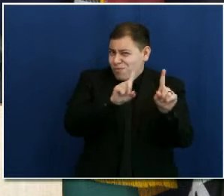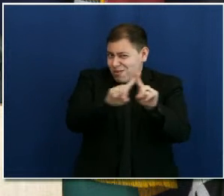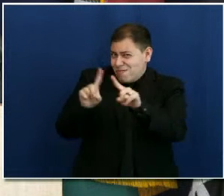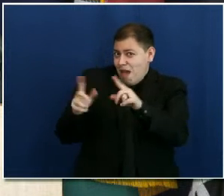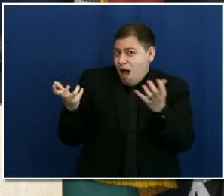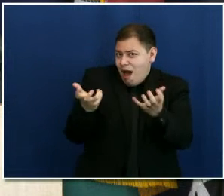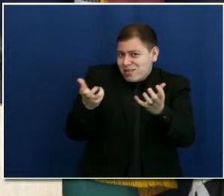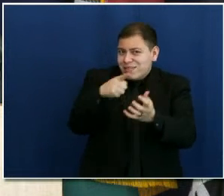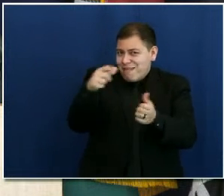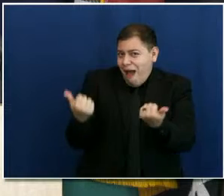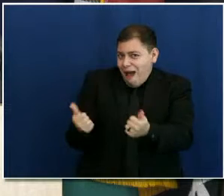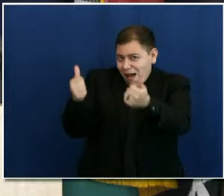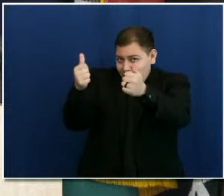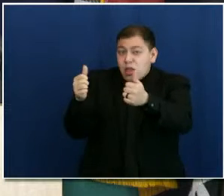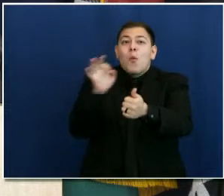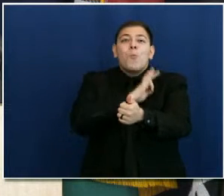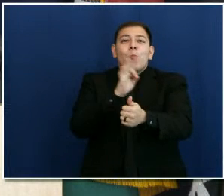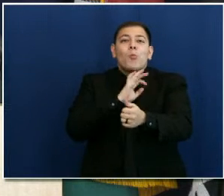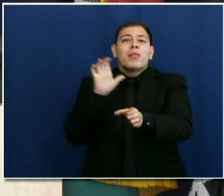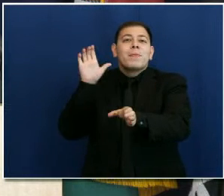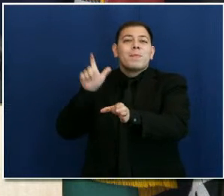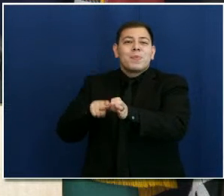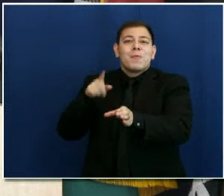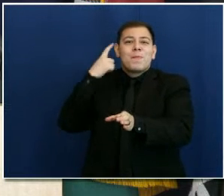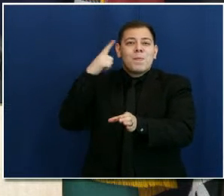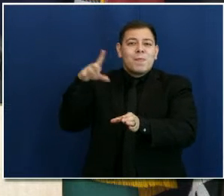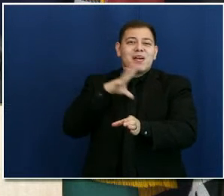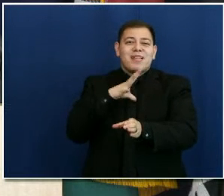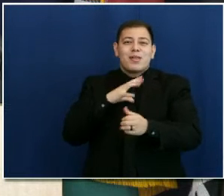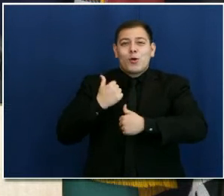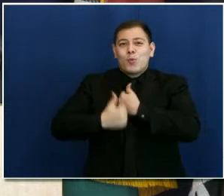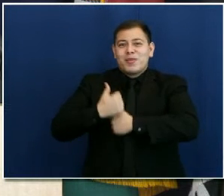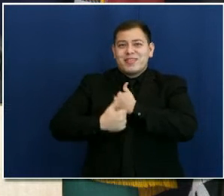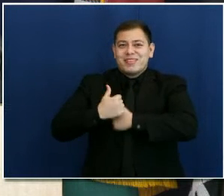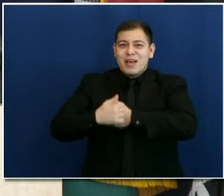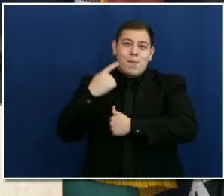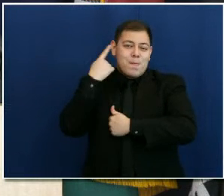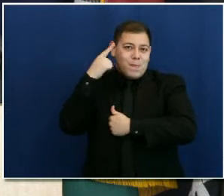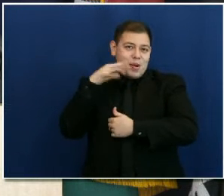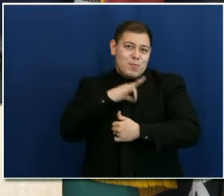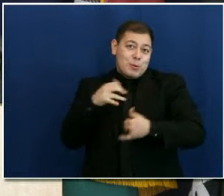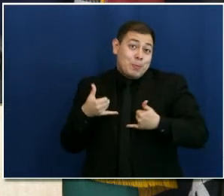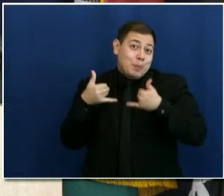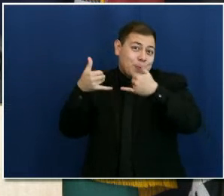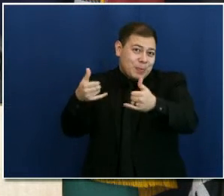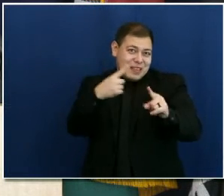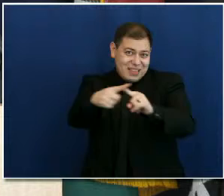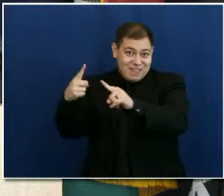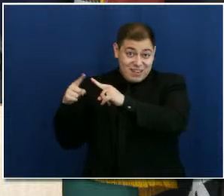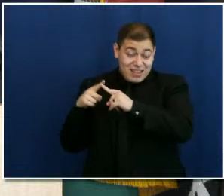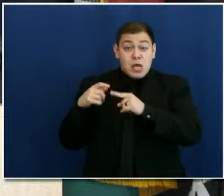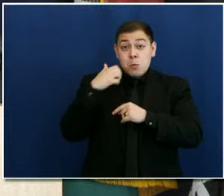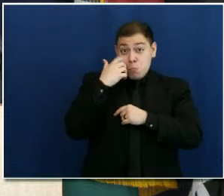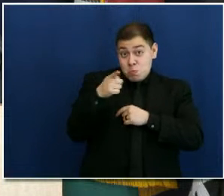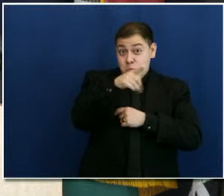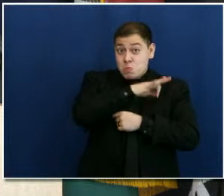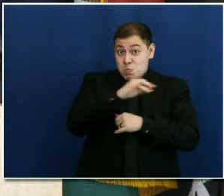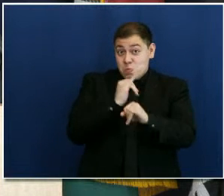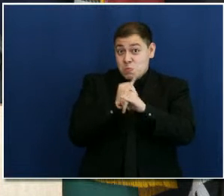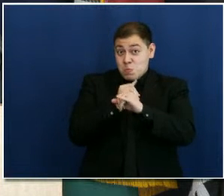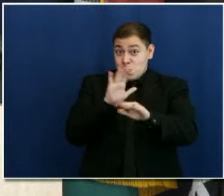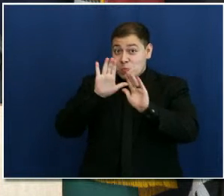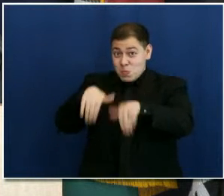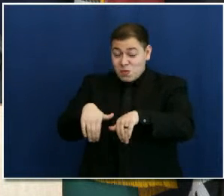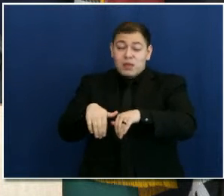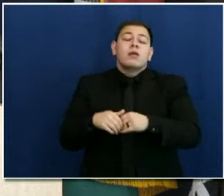mandarlo a la convocatoria antes del 14 de junio. Estamos muy orgullosos que las comunidades están más saludables. Por favor,